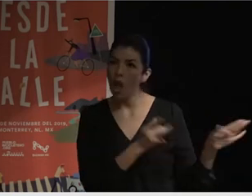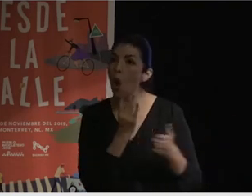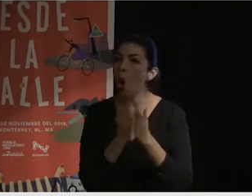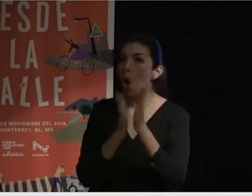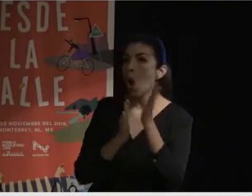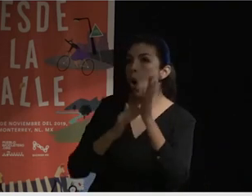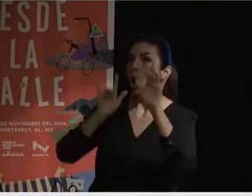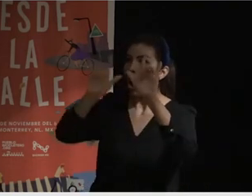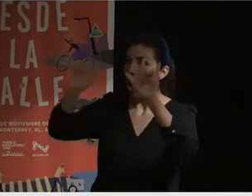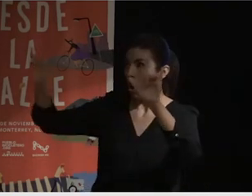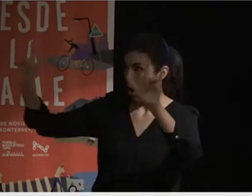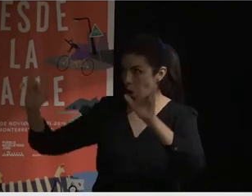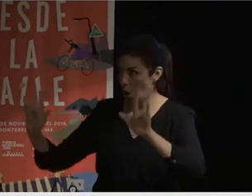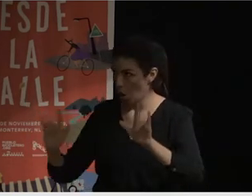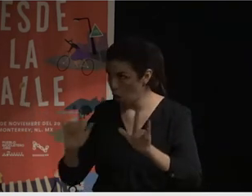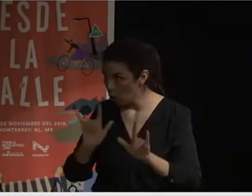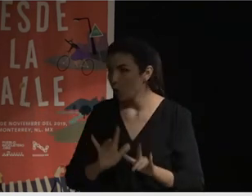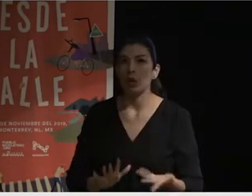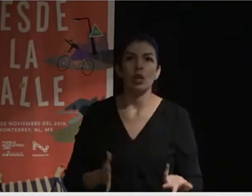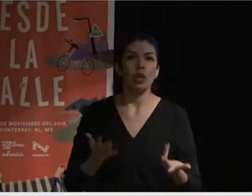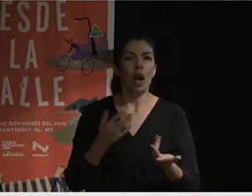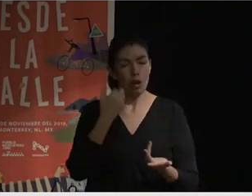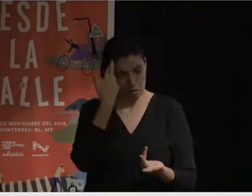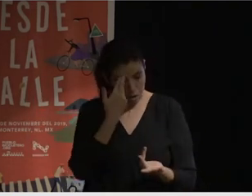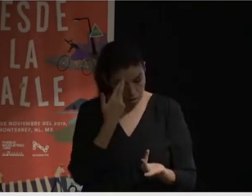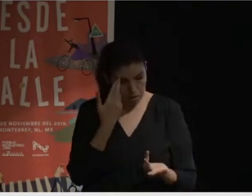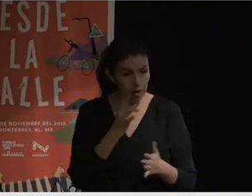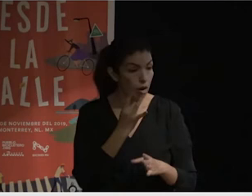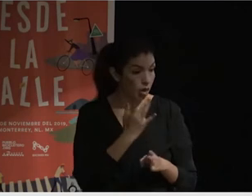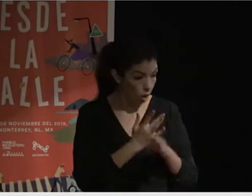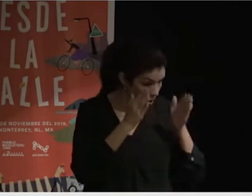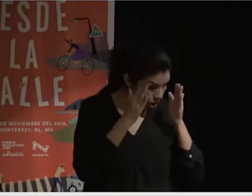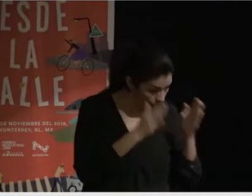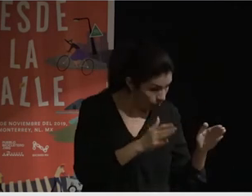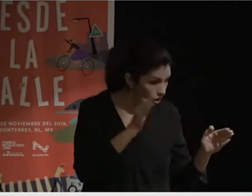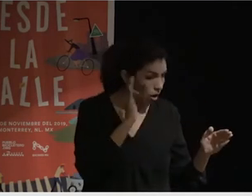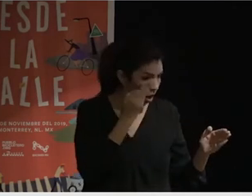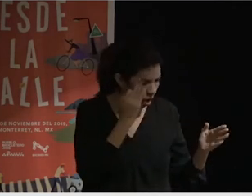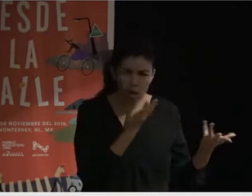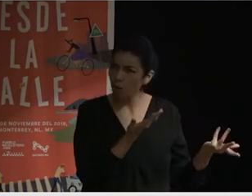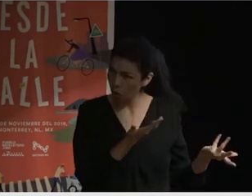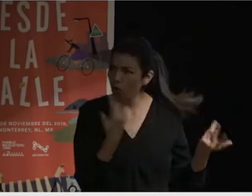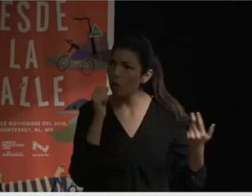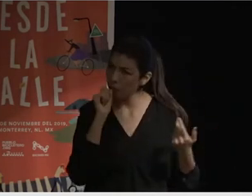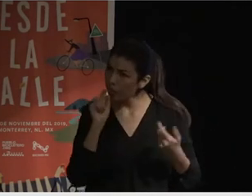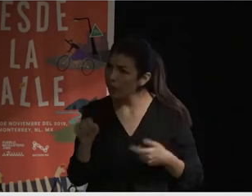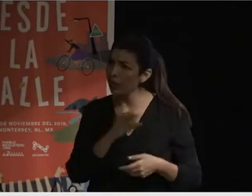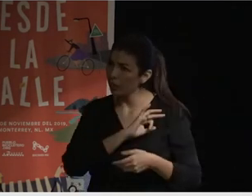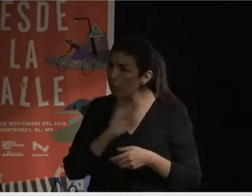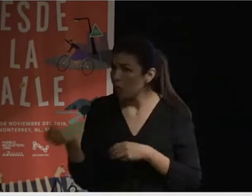de Cristo, había otras maneras de comunicarnos, ¿no? Y que también están los parabuses, y que también se pegan